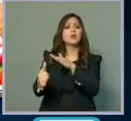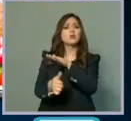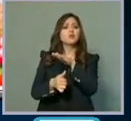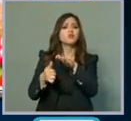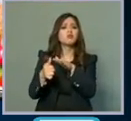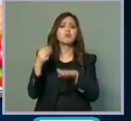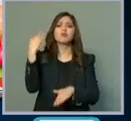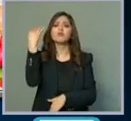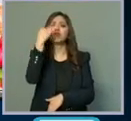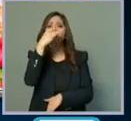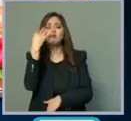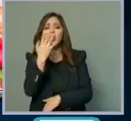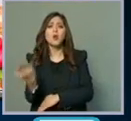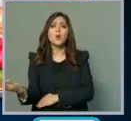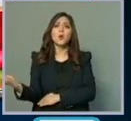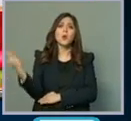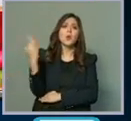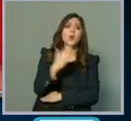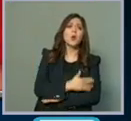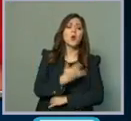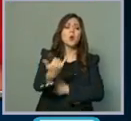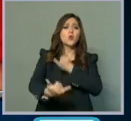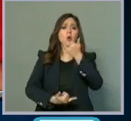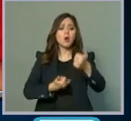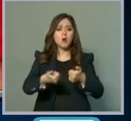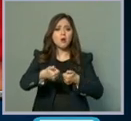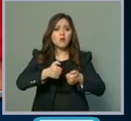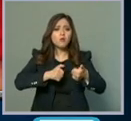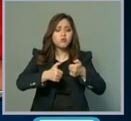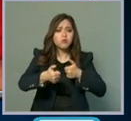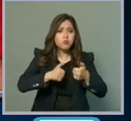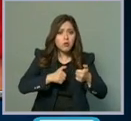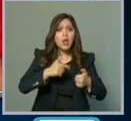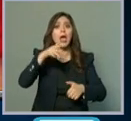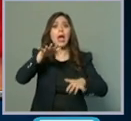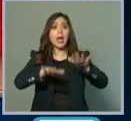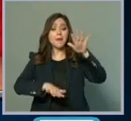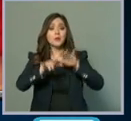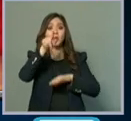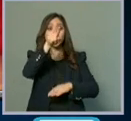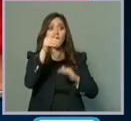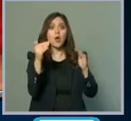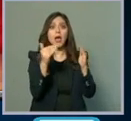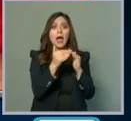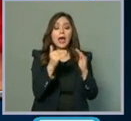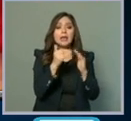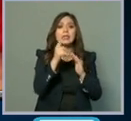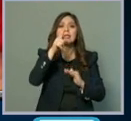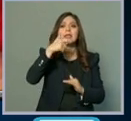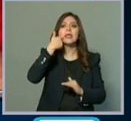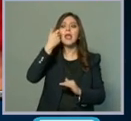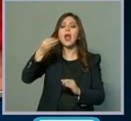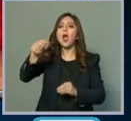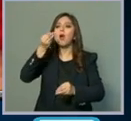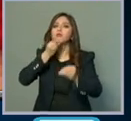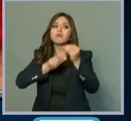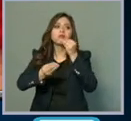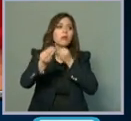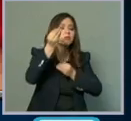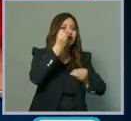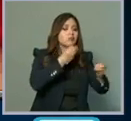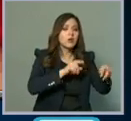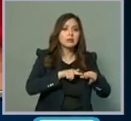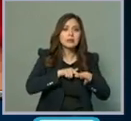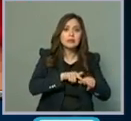jugando videojuegos y que todo el tiempo cuando estás en casa, pues la verdad es que te dan ganas de comer también, ¿no? Estás de vacaciones, quieres estar botaneando. ¿Qué podemos darle